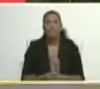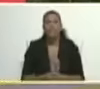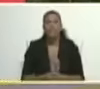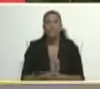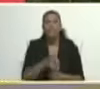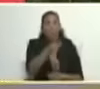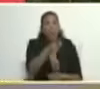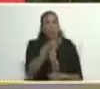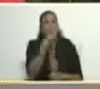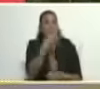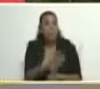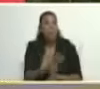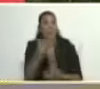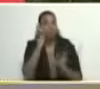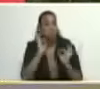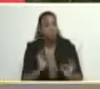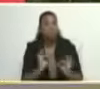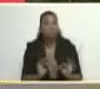Y sé muy bien